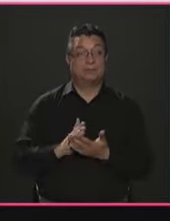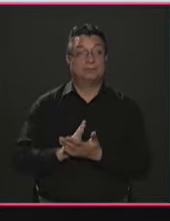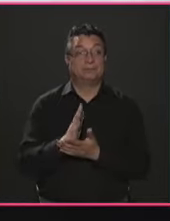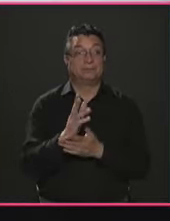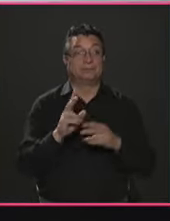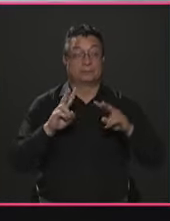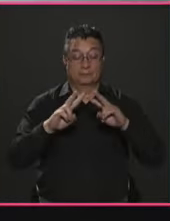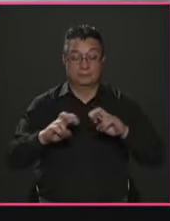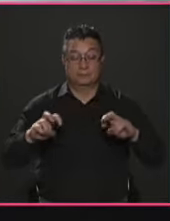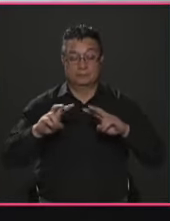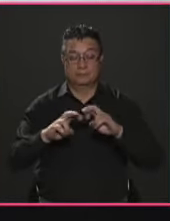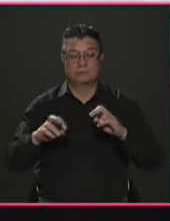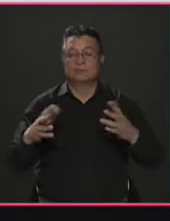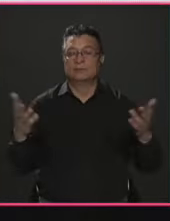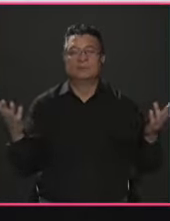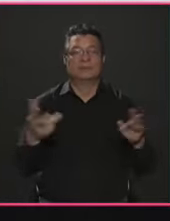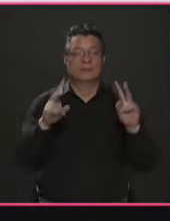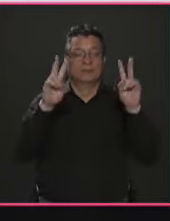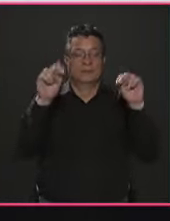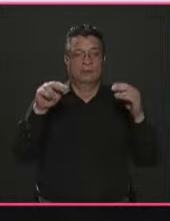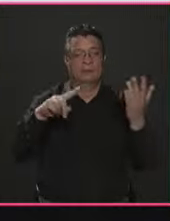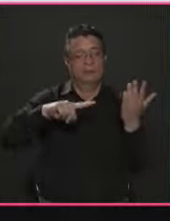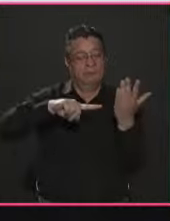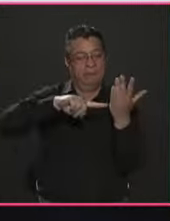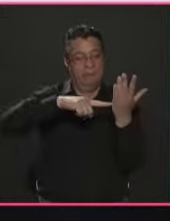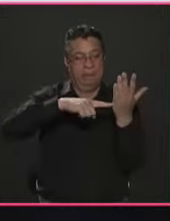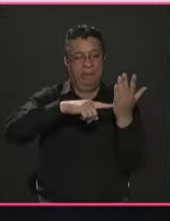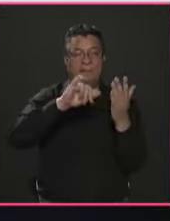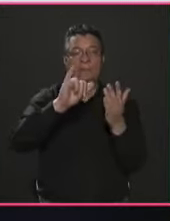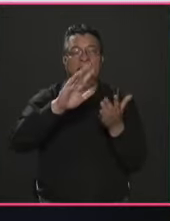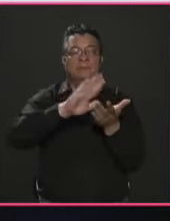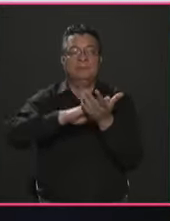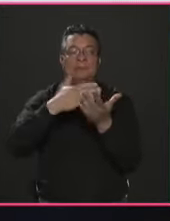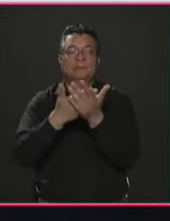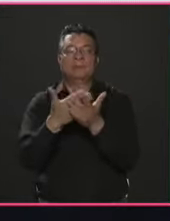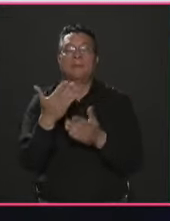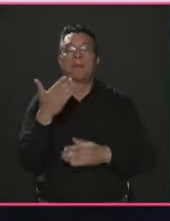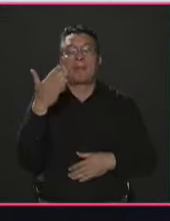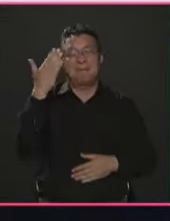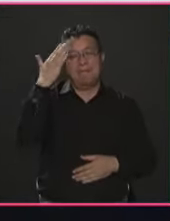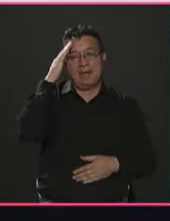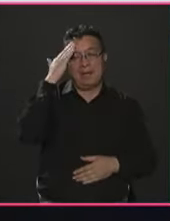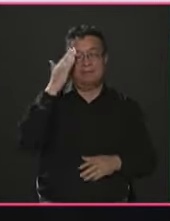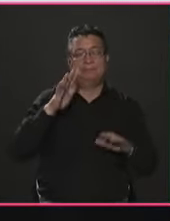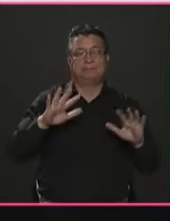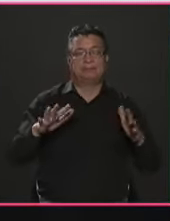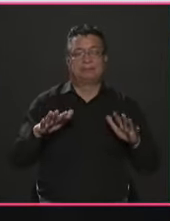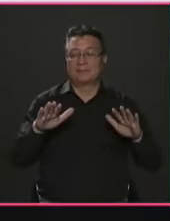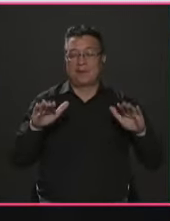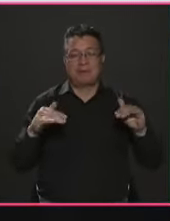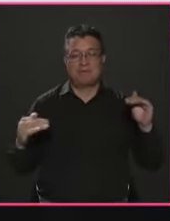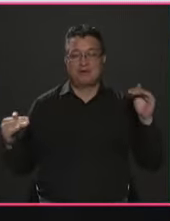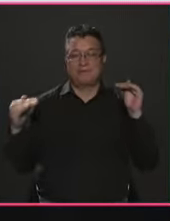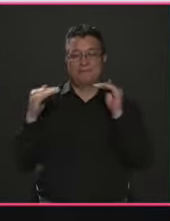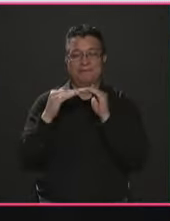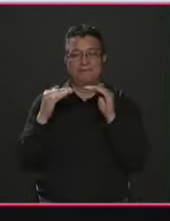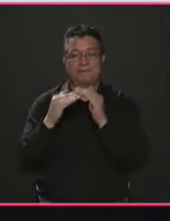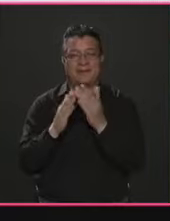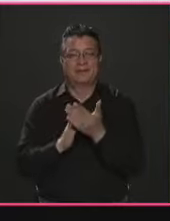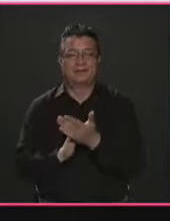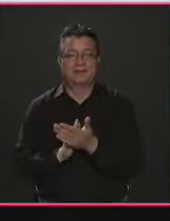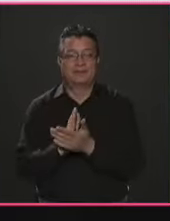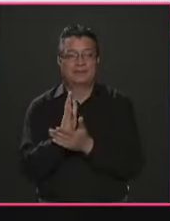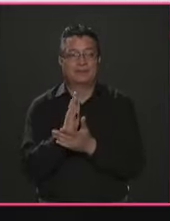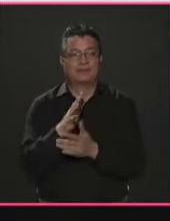investigación en relación a teologías y Salud Mental más o menos el mismo tiempo que comenzó